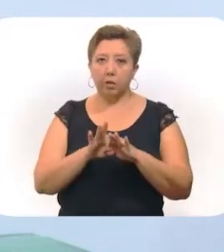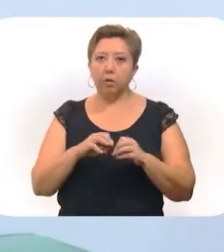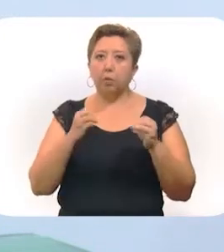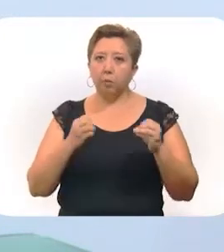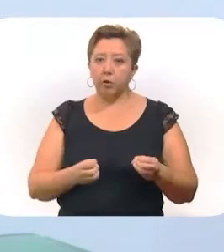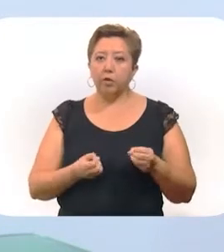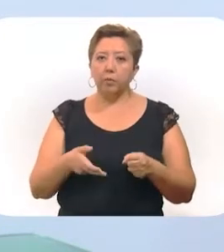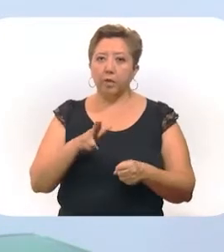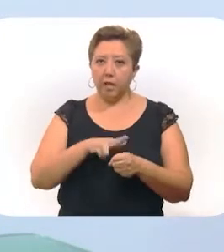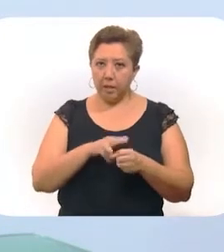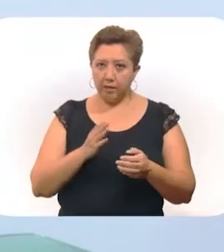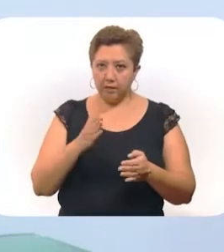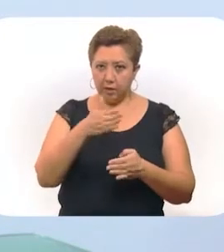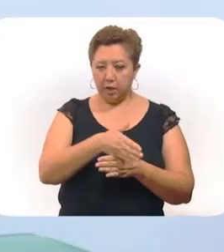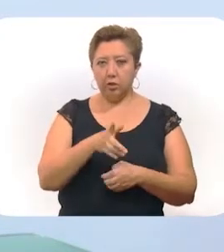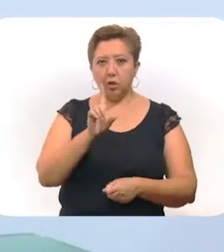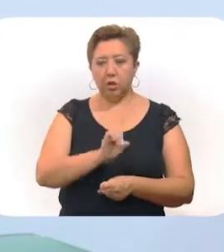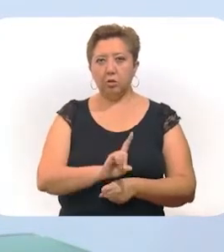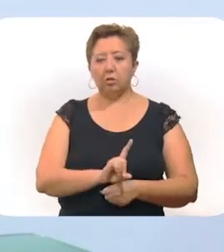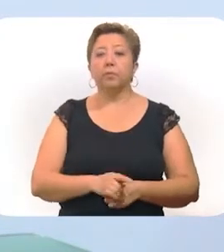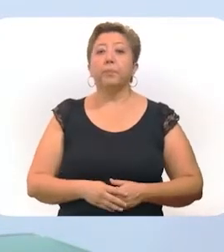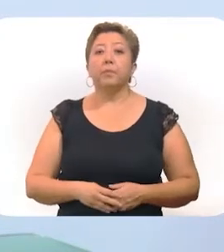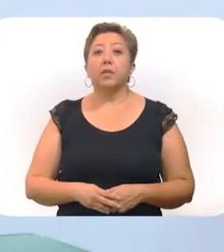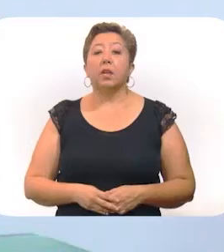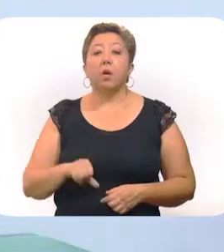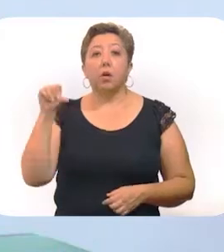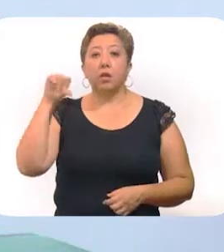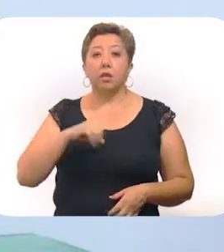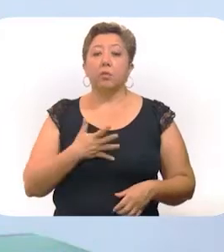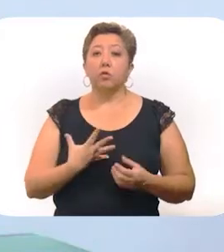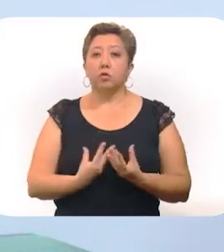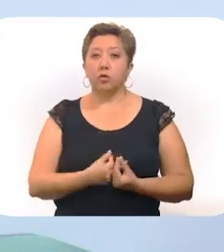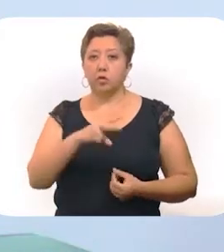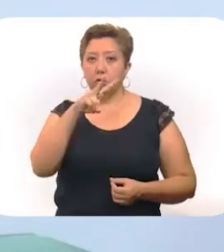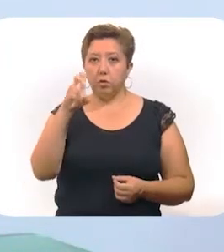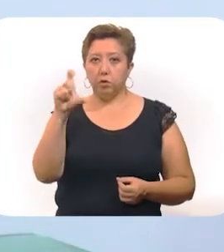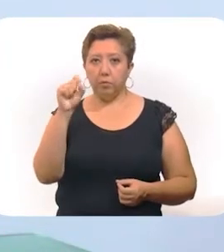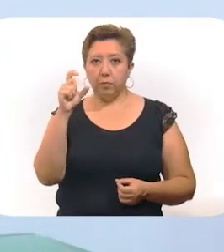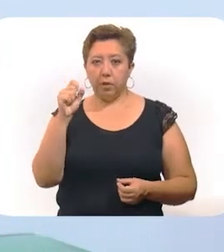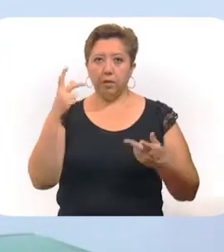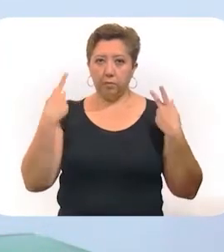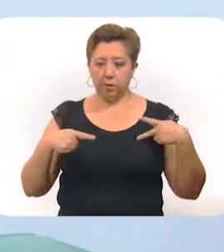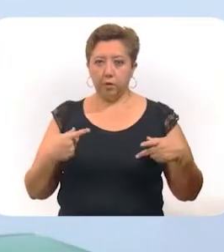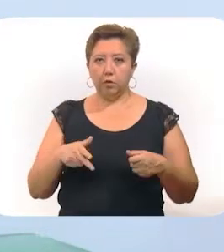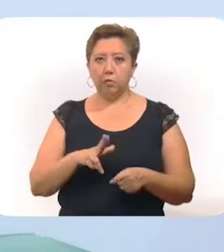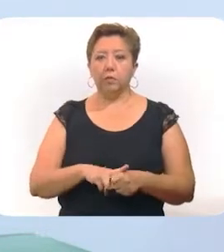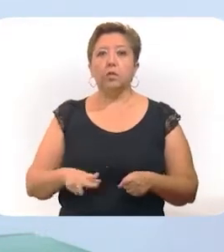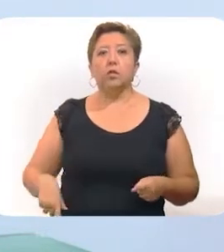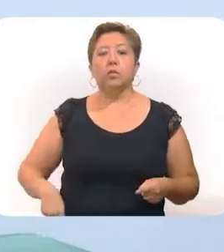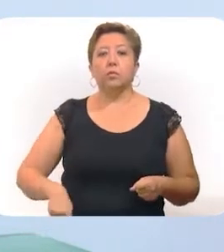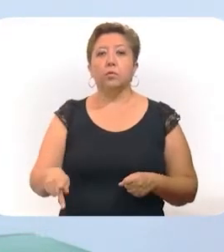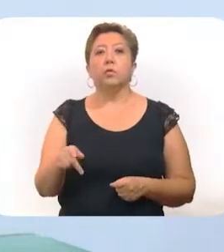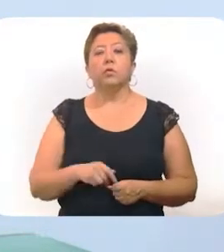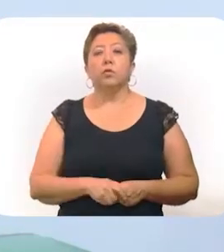son la ocupación hospitalaria y los ingresos diarios. El día de hoy tenemos 220 pacientes en hospitales públicos.